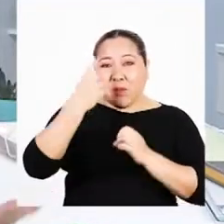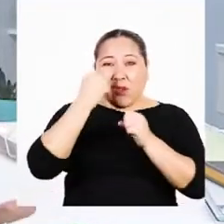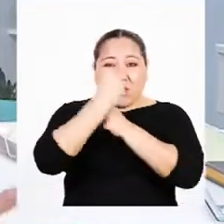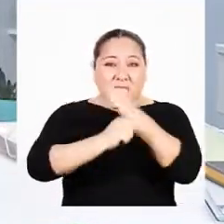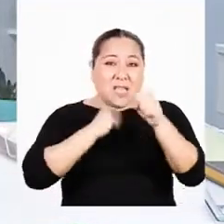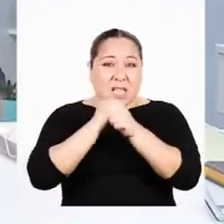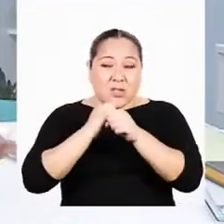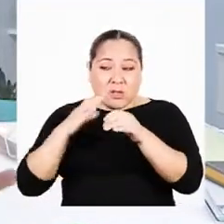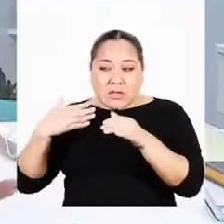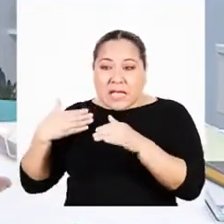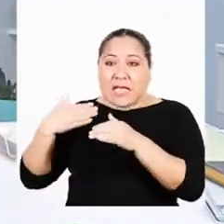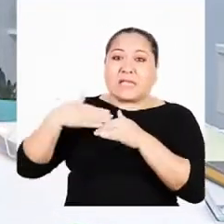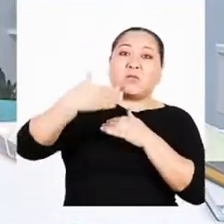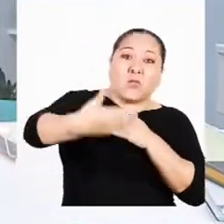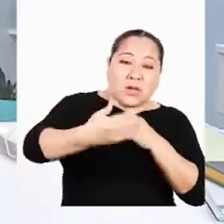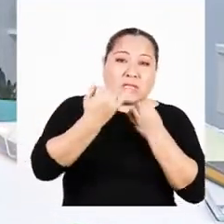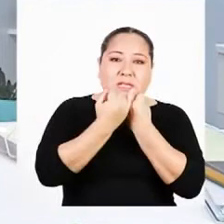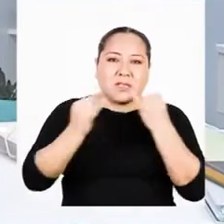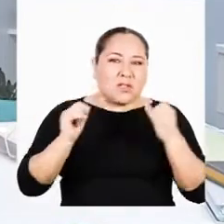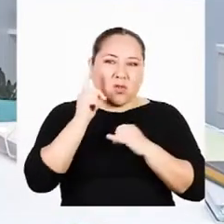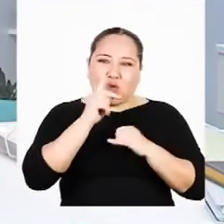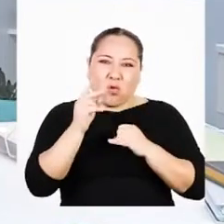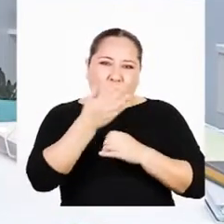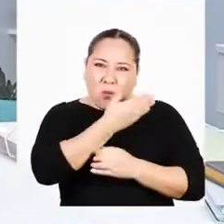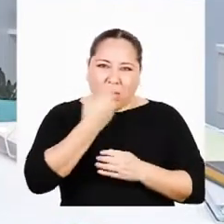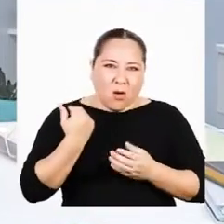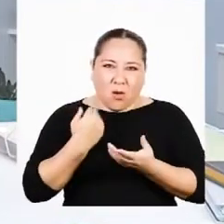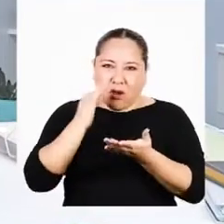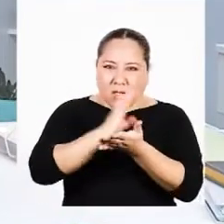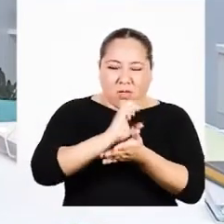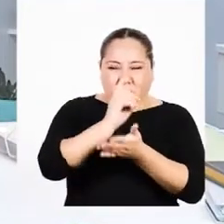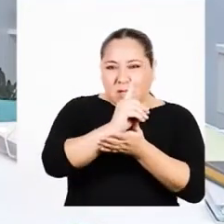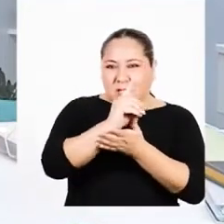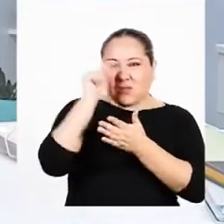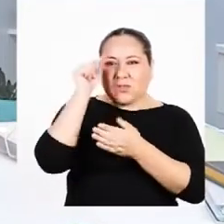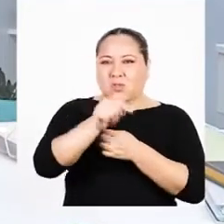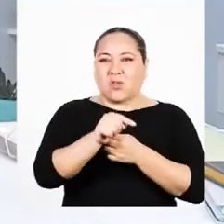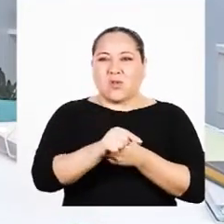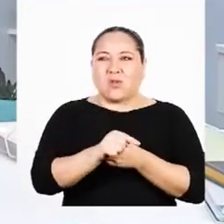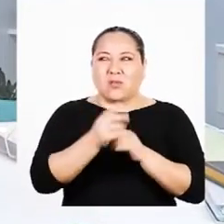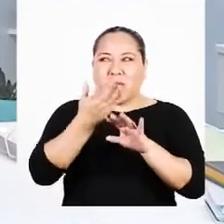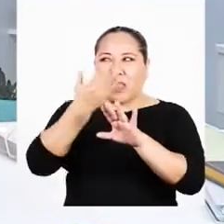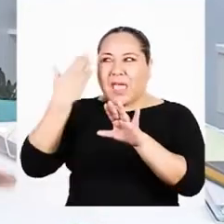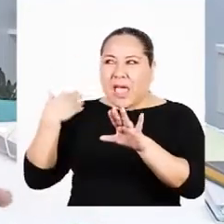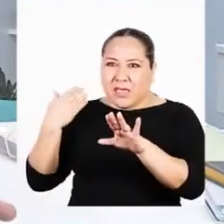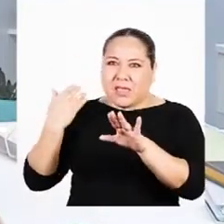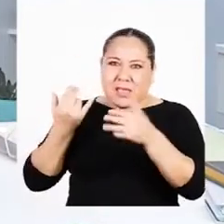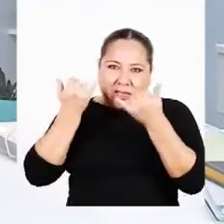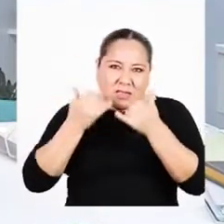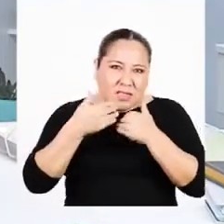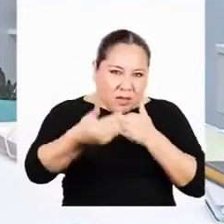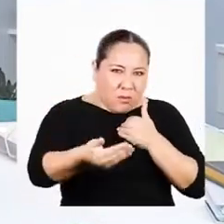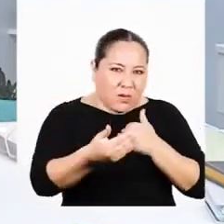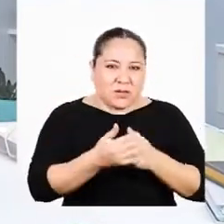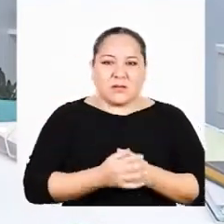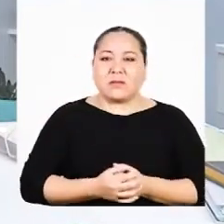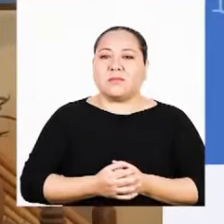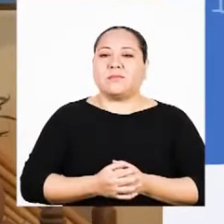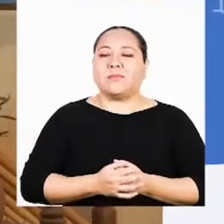años de vida independiente no hubo un progreso en la educación republicana respecto de la educación colonial.